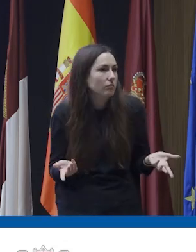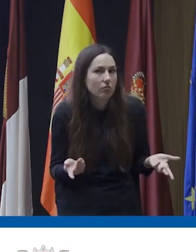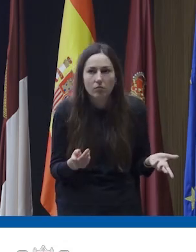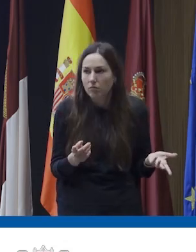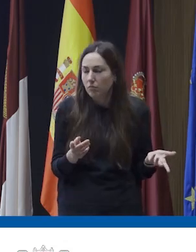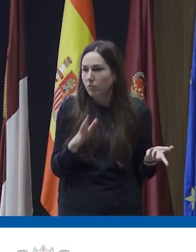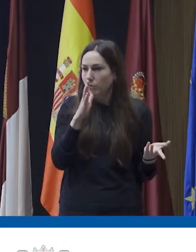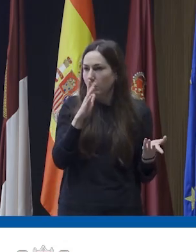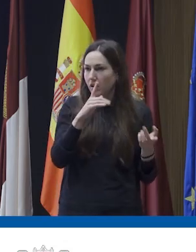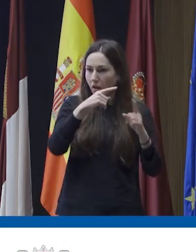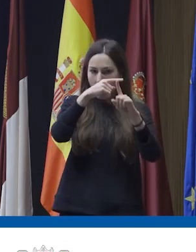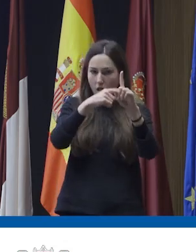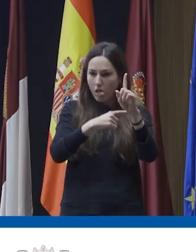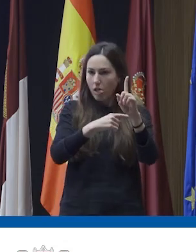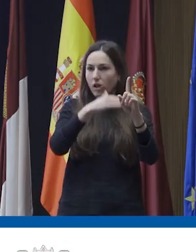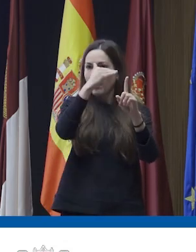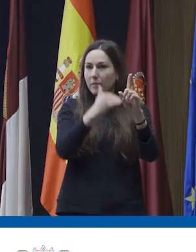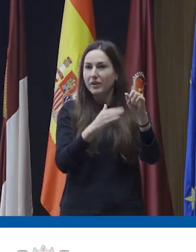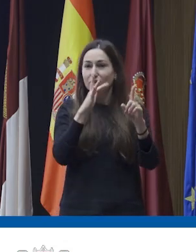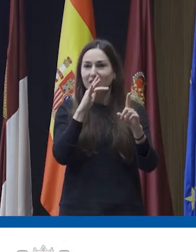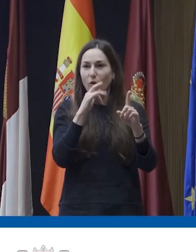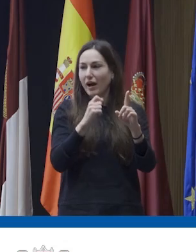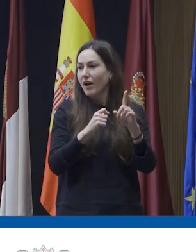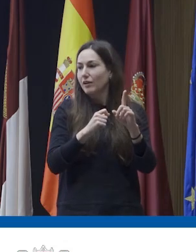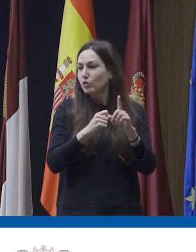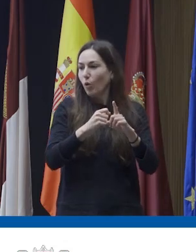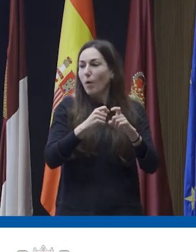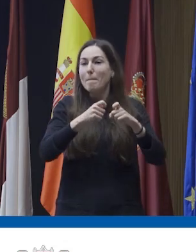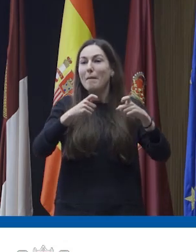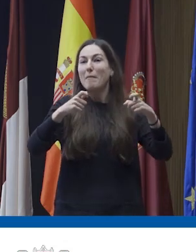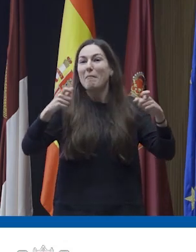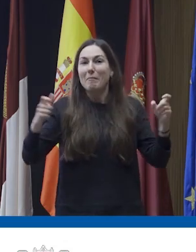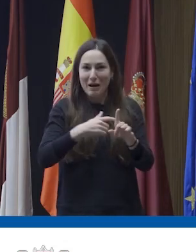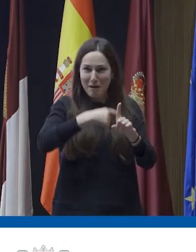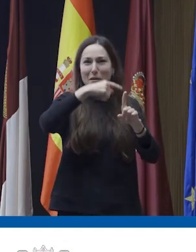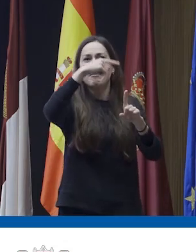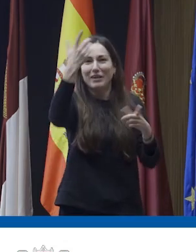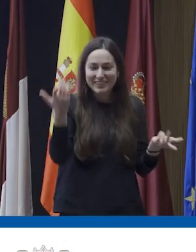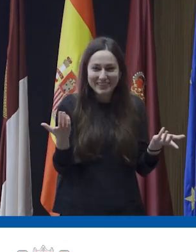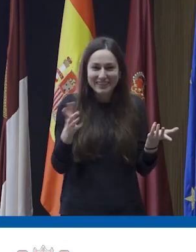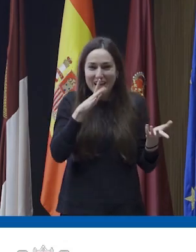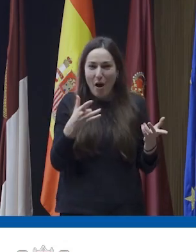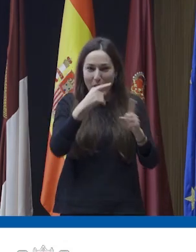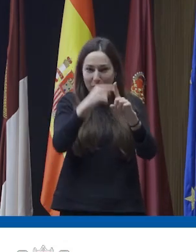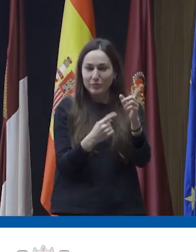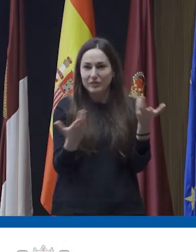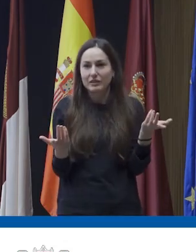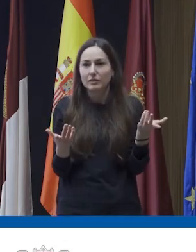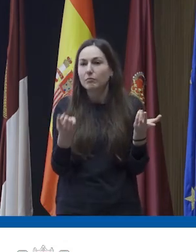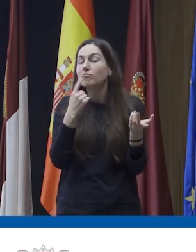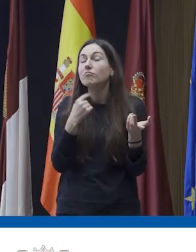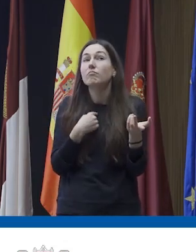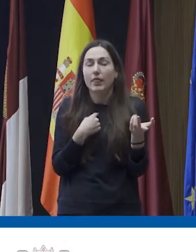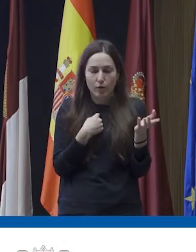me puede disminuir si ahora me aumenta todo, no me aumenta todo lo malo? Claro. Y entonces me dijo, eso quiere decir